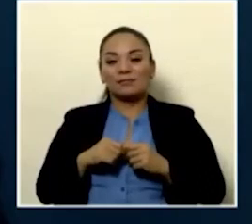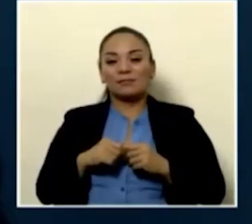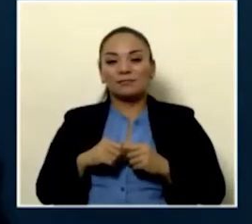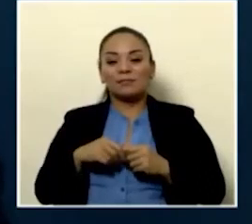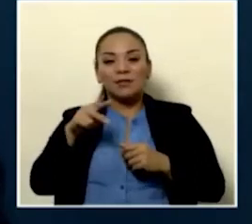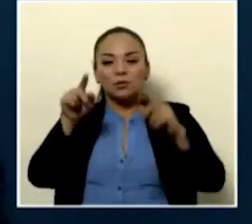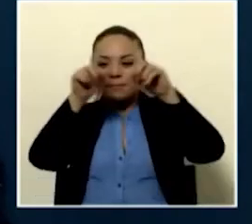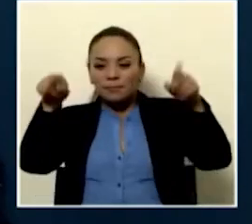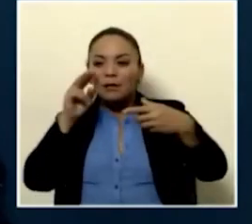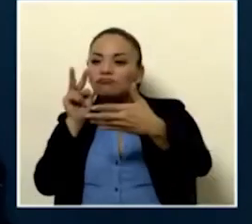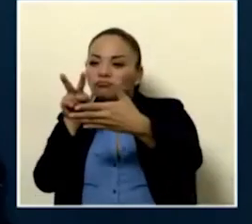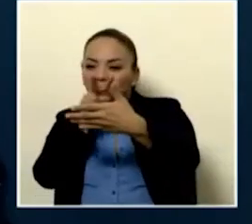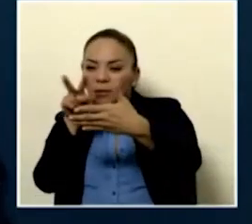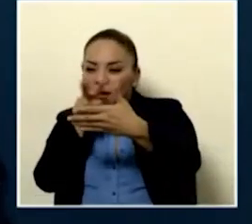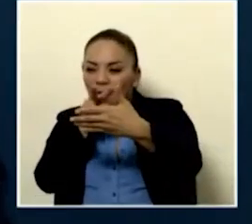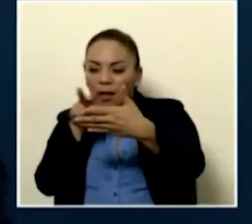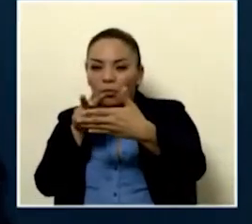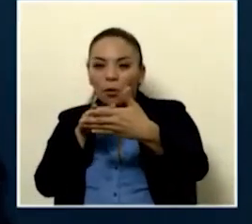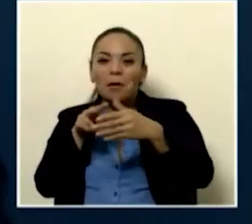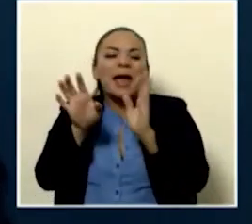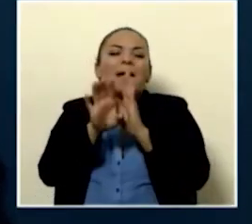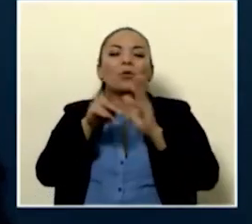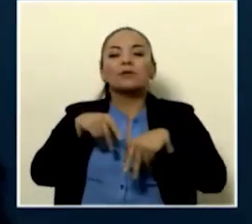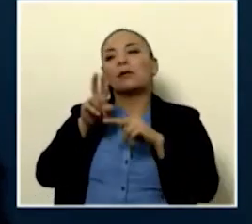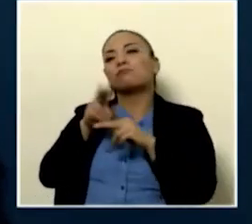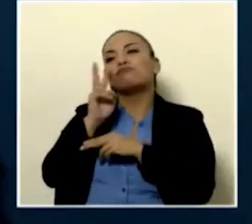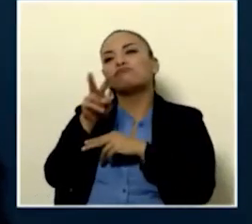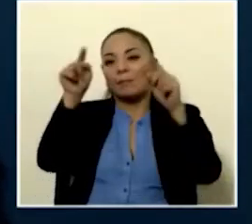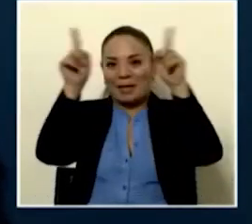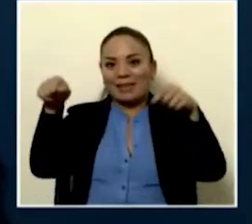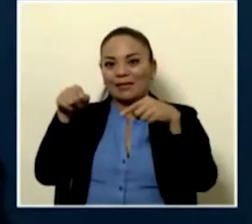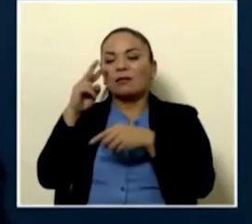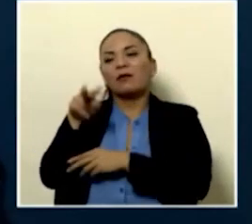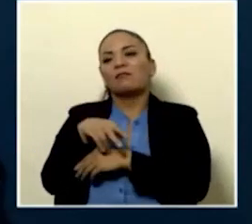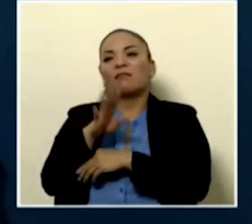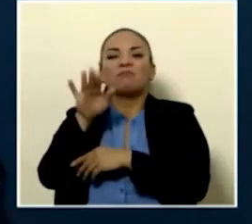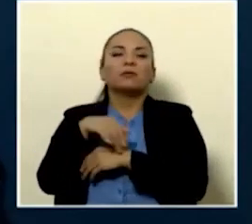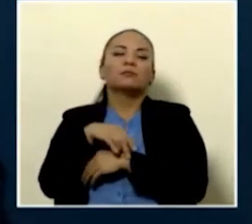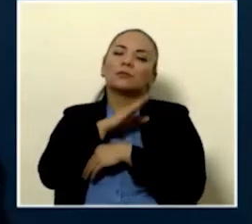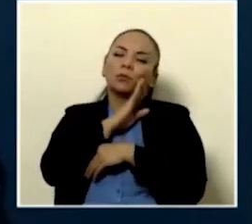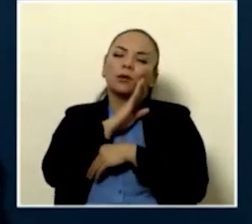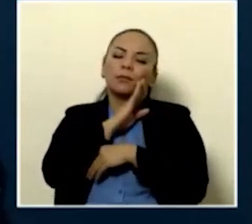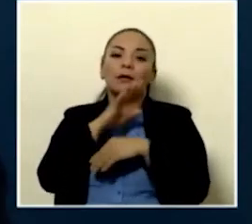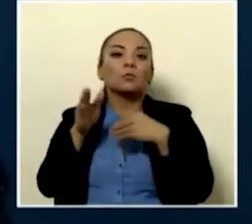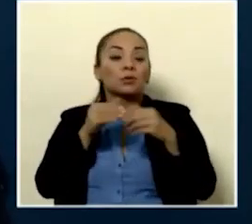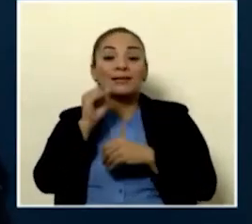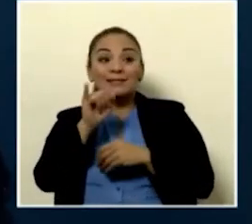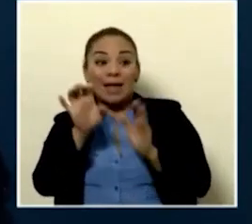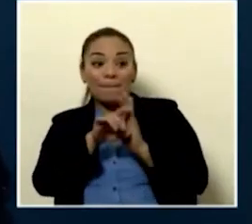la pantalla se haga el tonto o se duerma, si viene cocaína en uno de esos contenedores va a